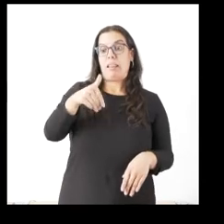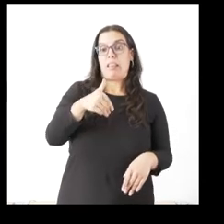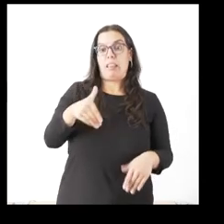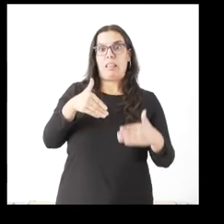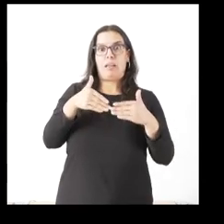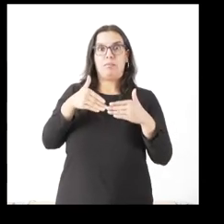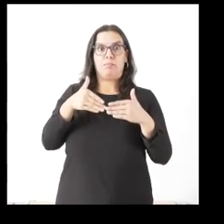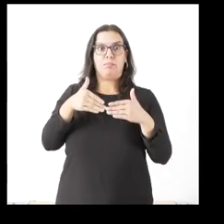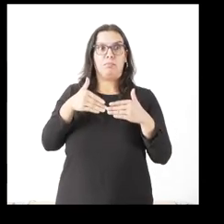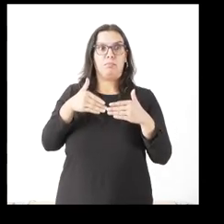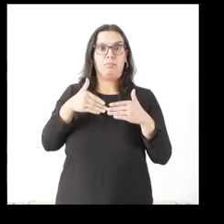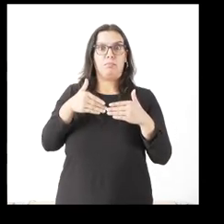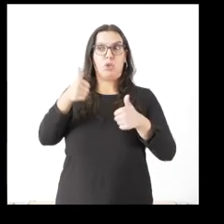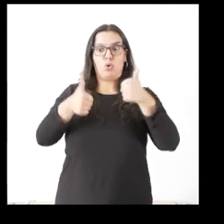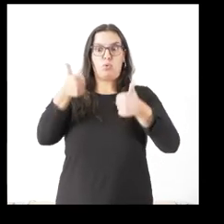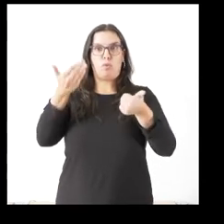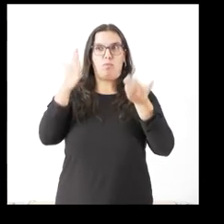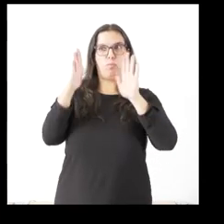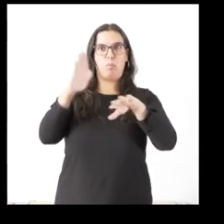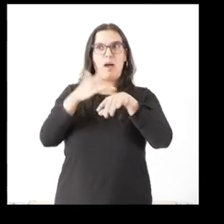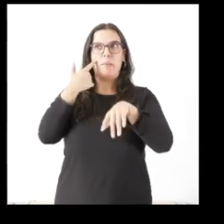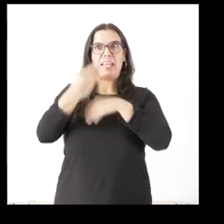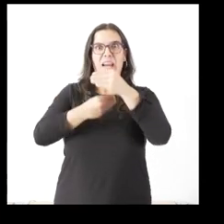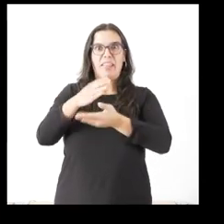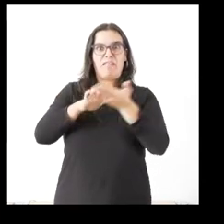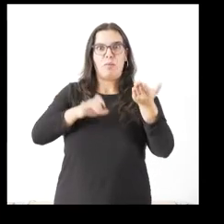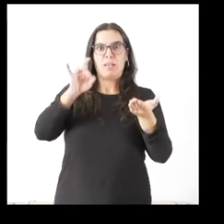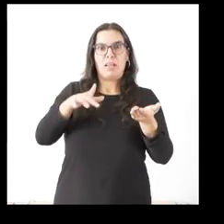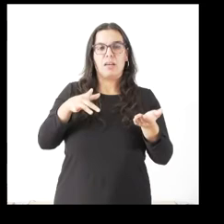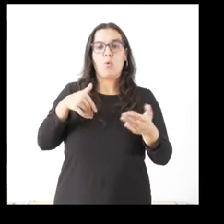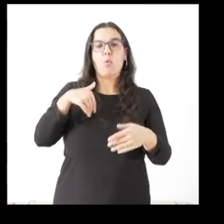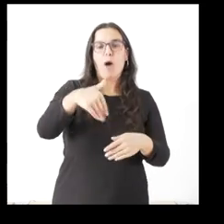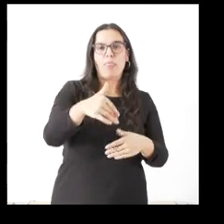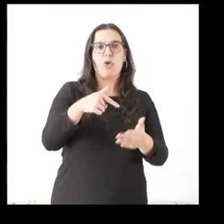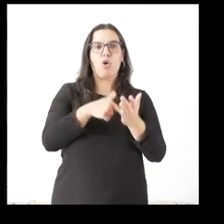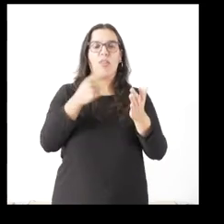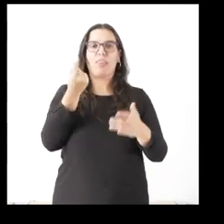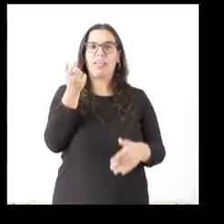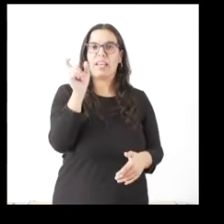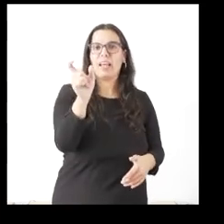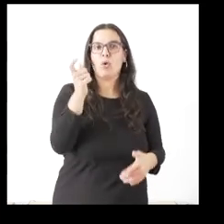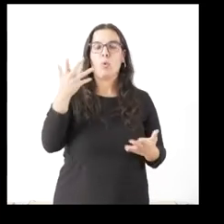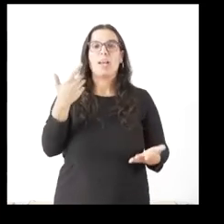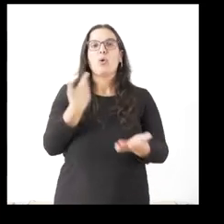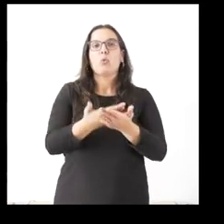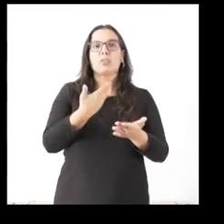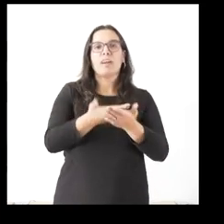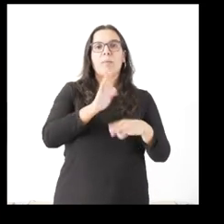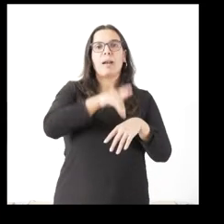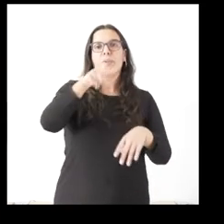lanzase esa licitación, ¿cuándo se va a sacar? ¿Por cuánto dinero? ¿Y cómo se va a justificar a todos los castellanos y